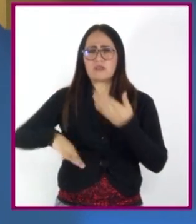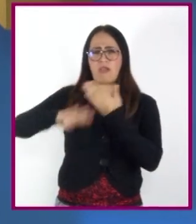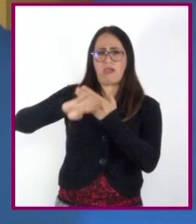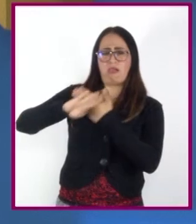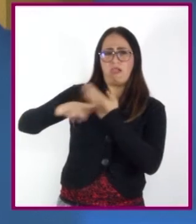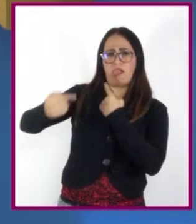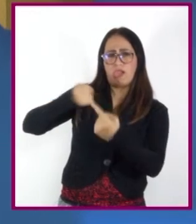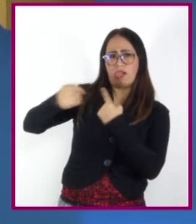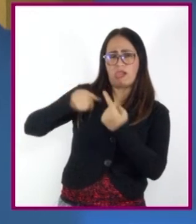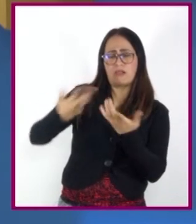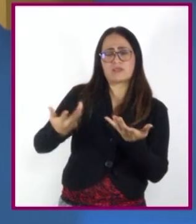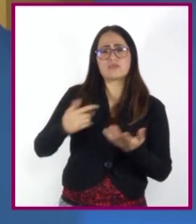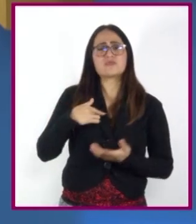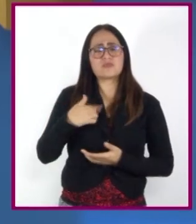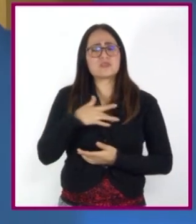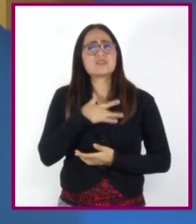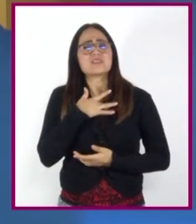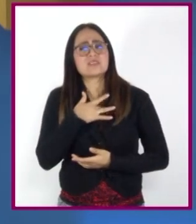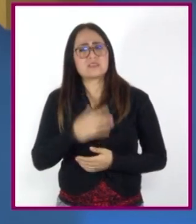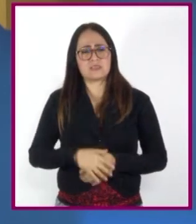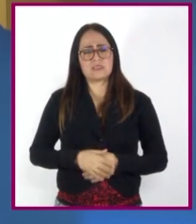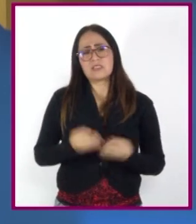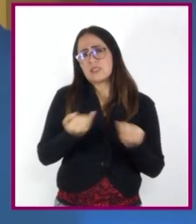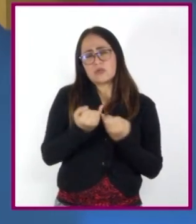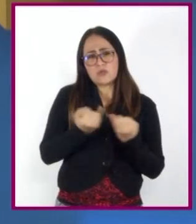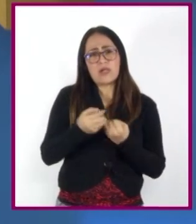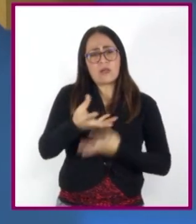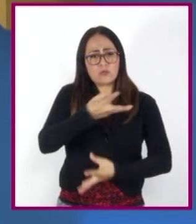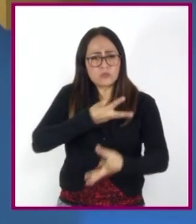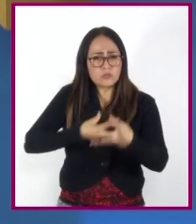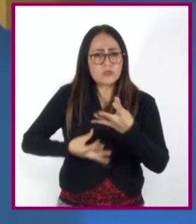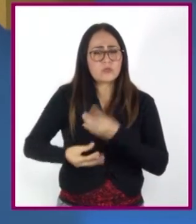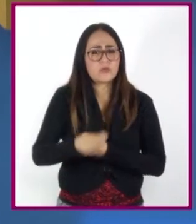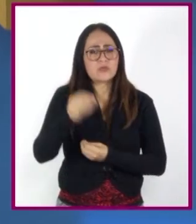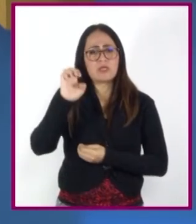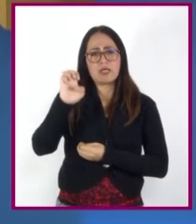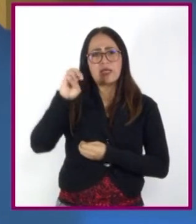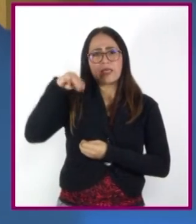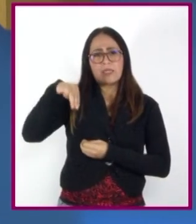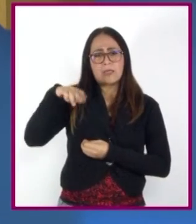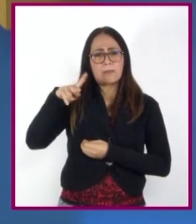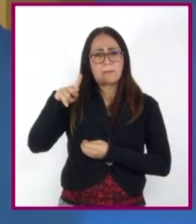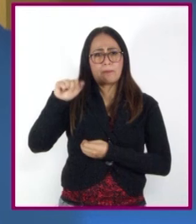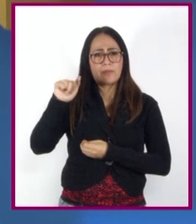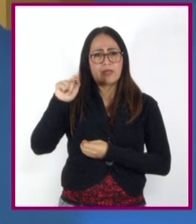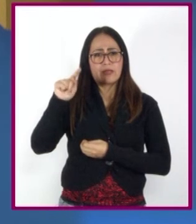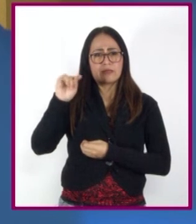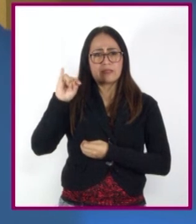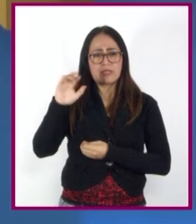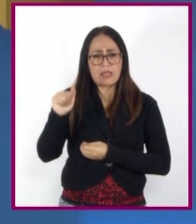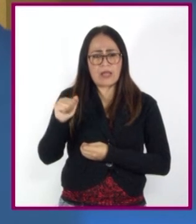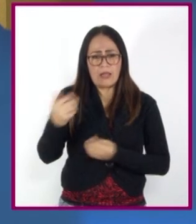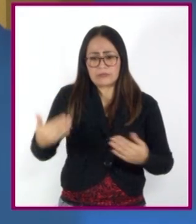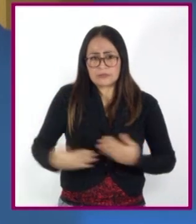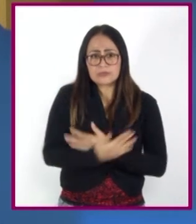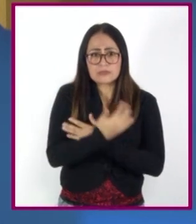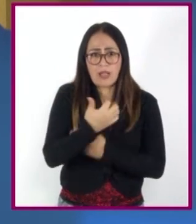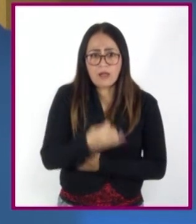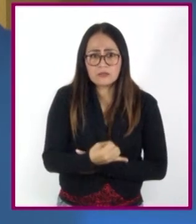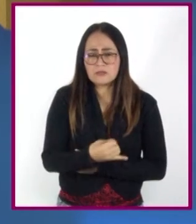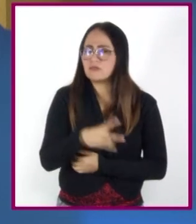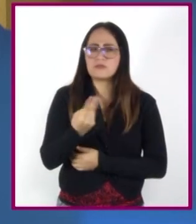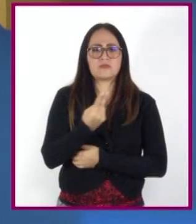con empatía como se nace con el color de cabello. Las habilidades socioemocionales se aprenden y como todo aprendizaje